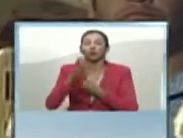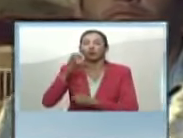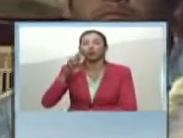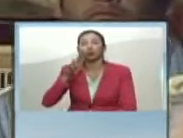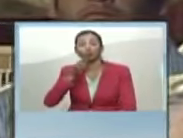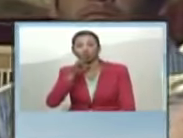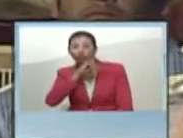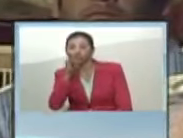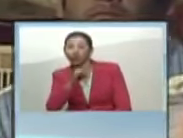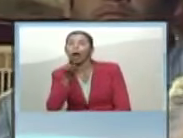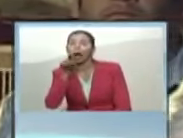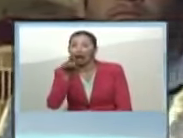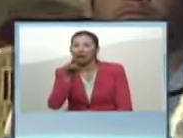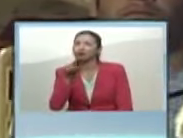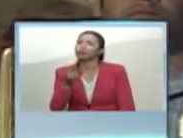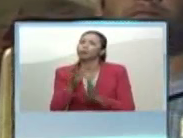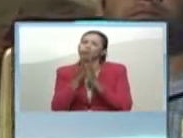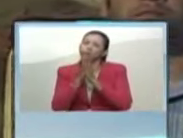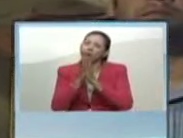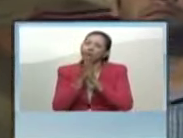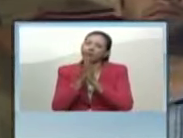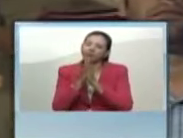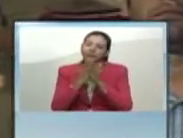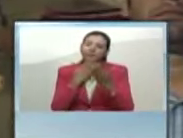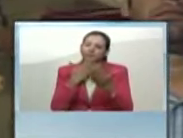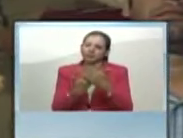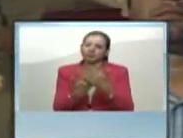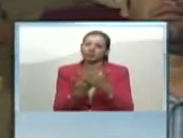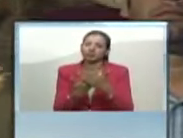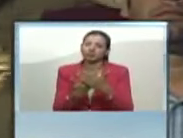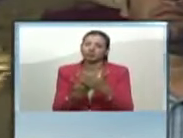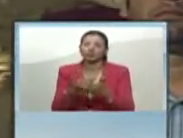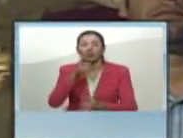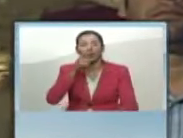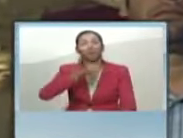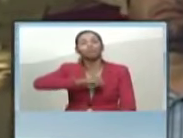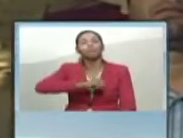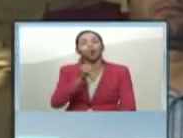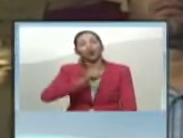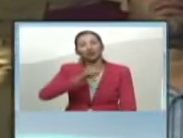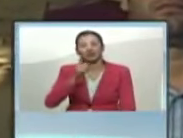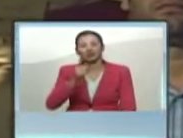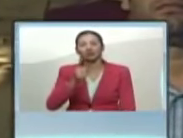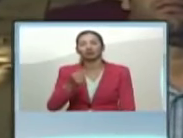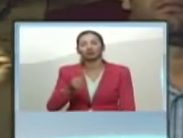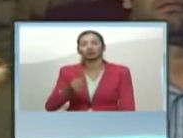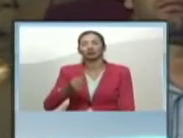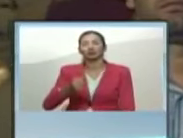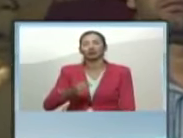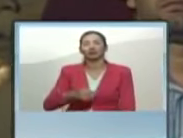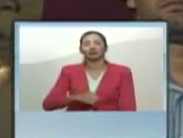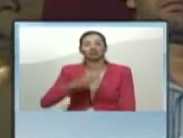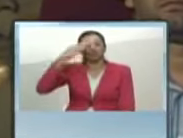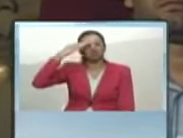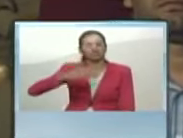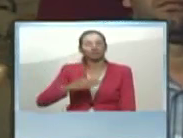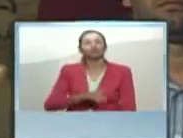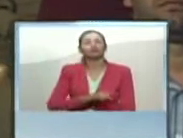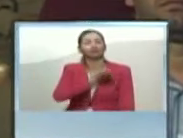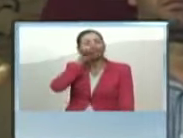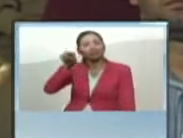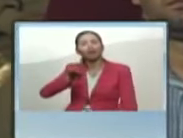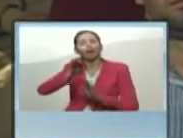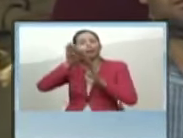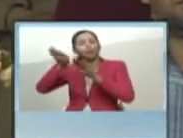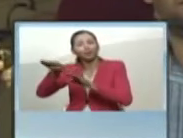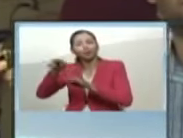sea, de verdad queremos pedirle a usted que las fuerzas de seguridad, la Fuerza Armada Nacional, puedan dar un apoyo